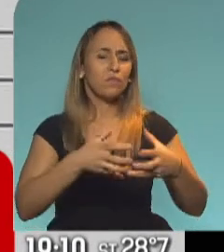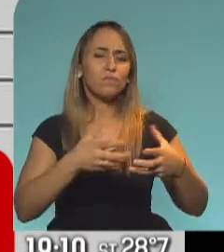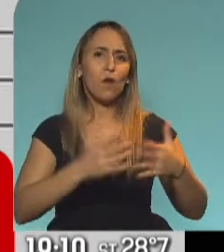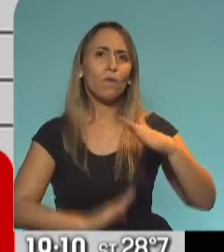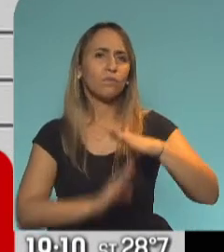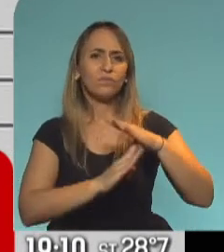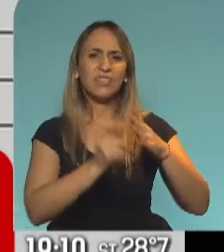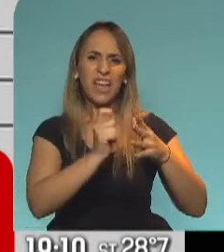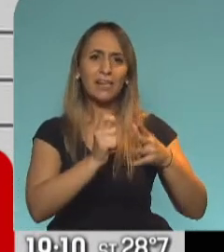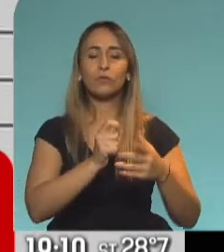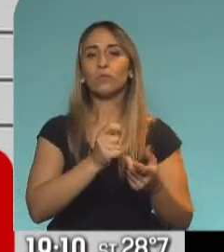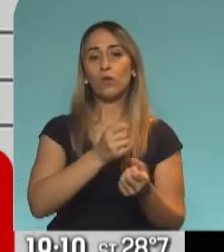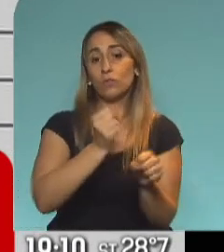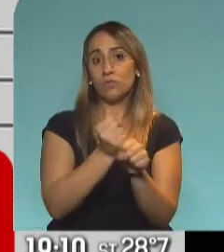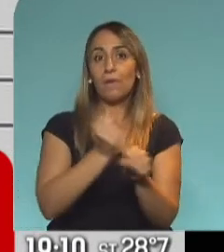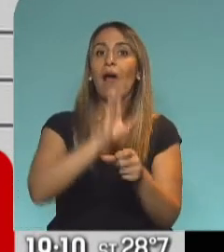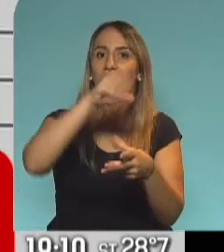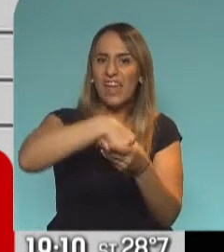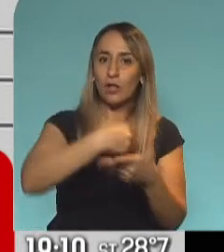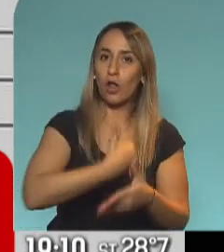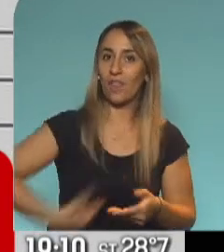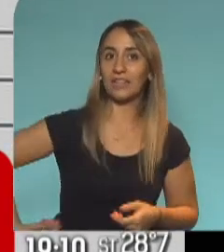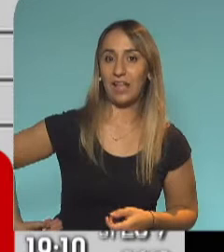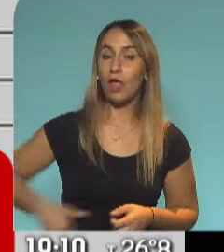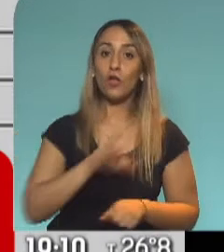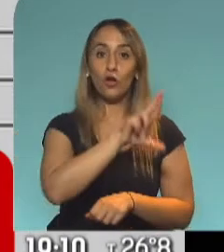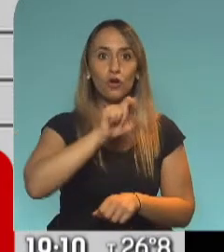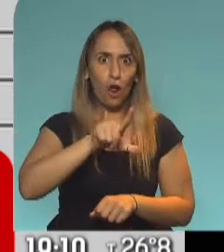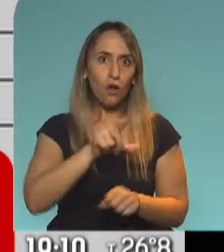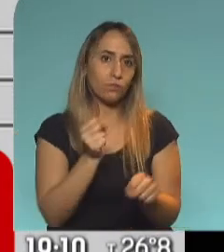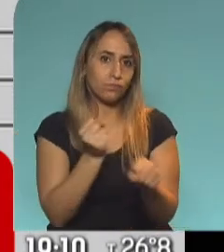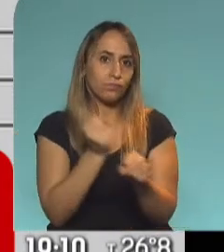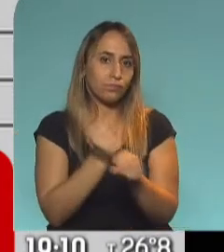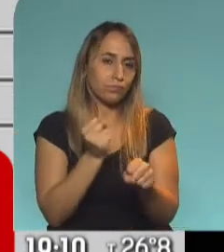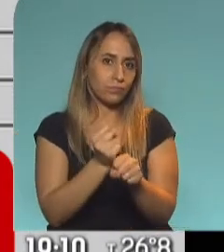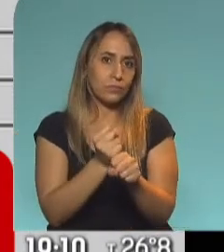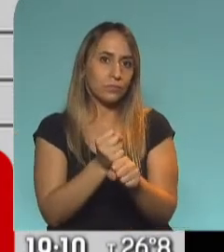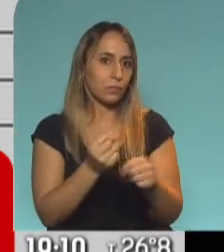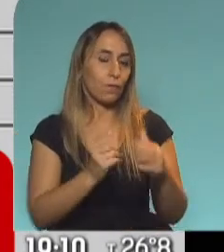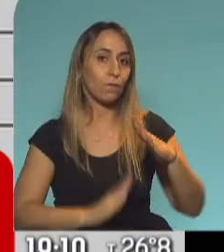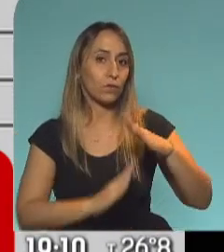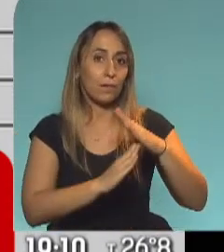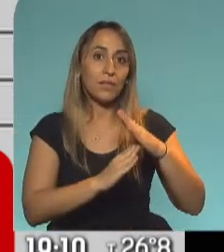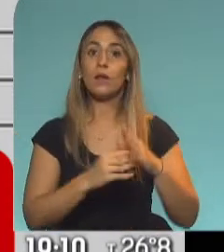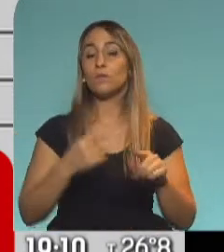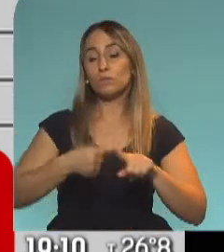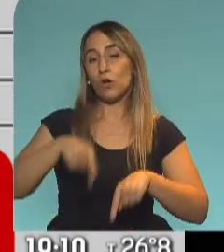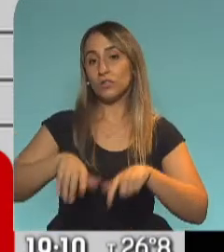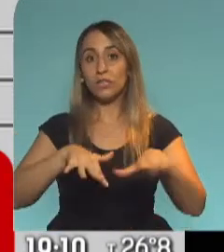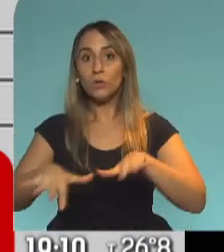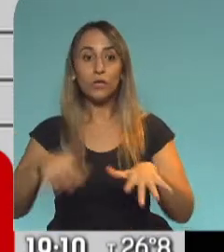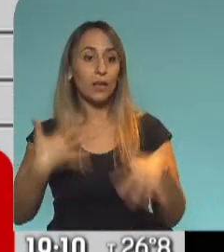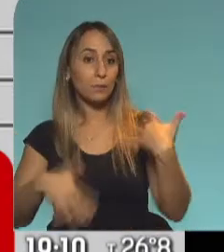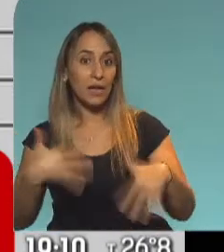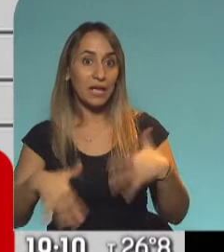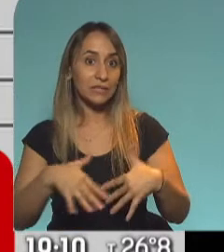aquel que cumpla funciones en el Estado, que cumpla tareas importantes para que, dentro de un marco de emergencia como es el que estamos atravesando, hagan que el país